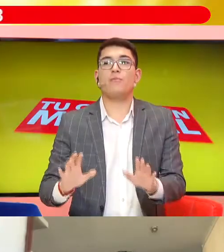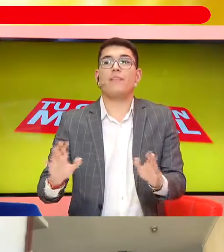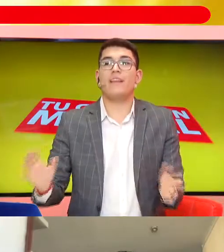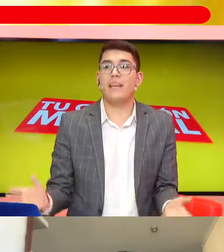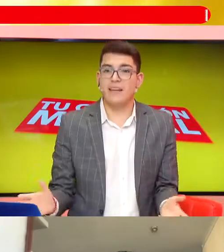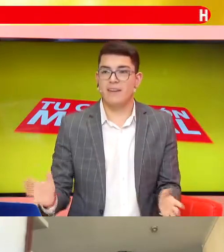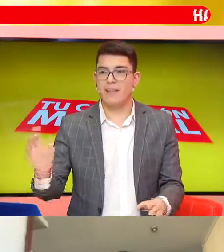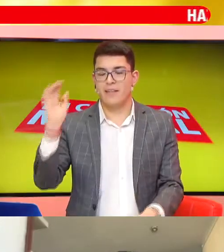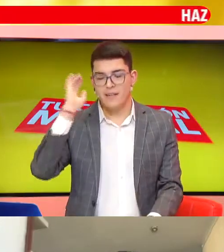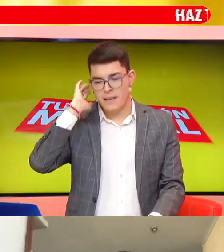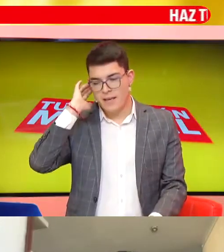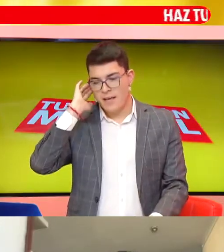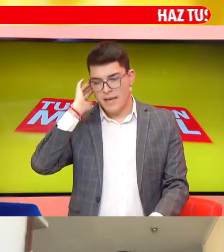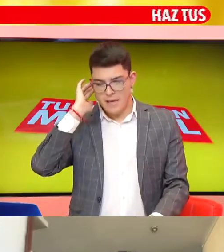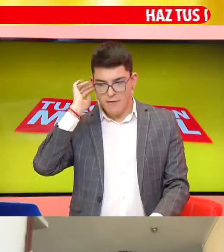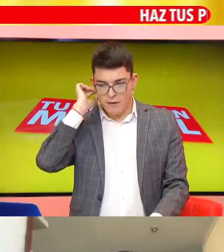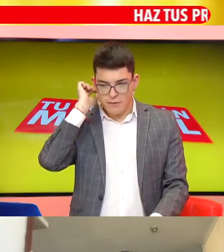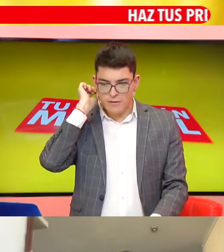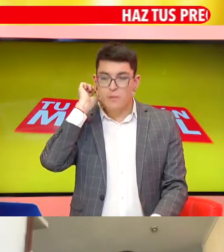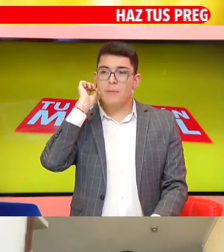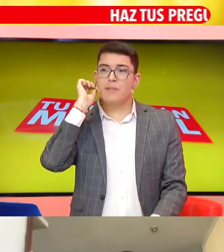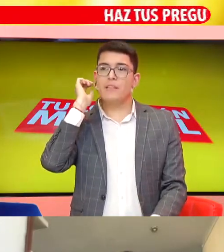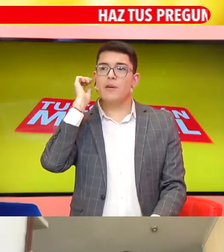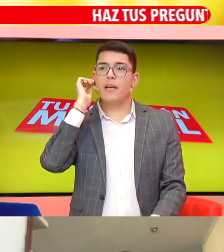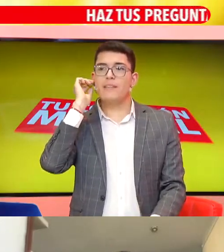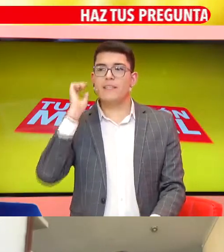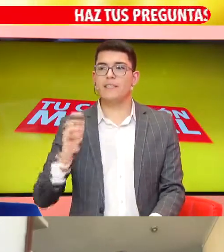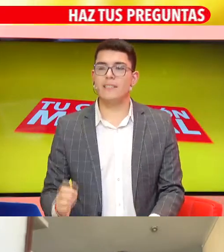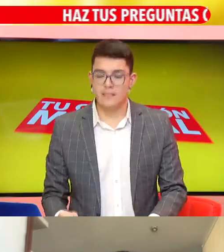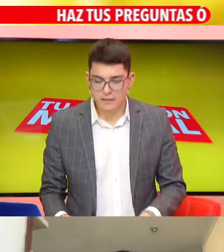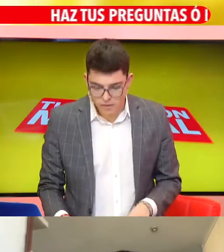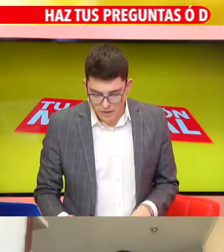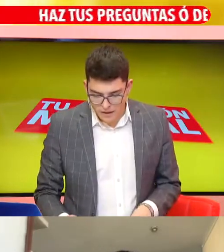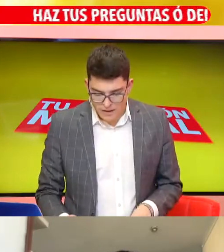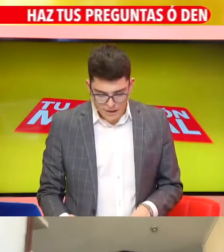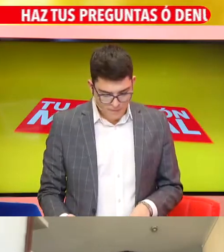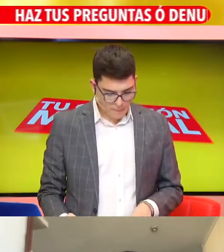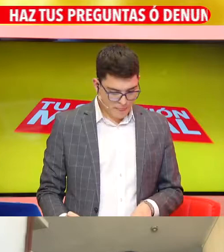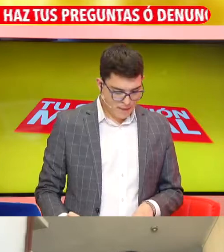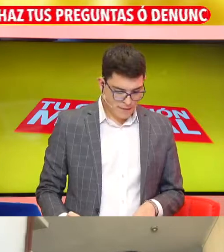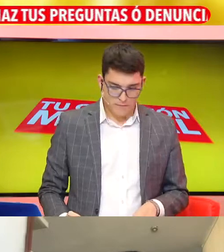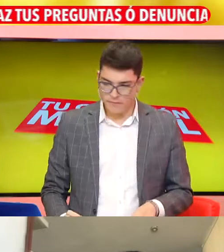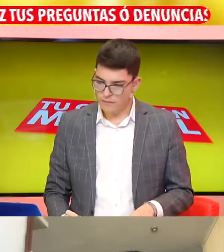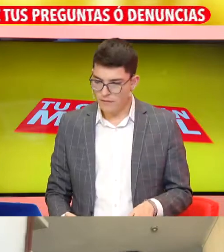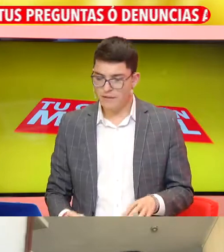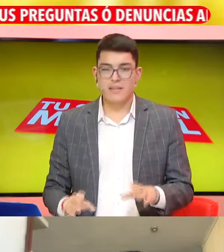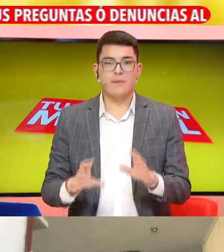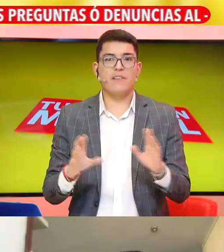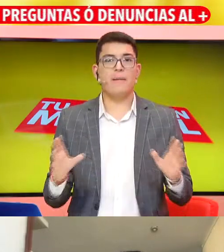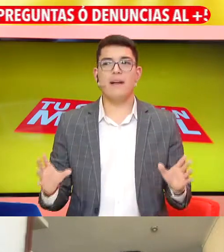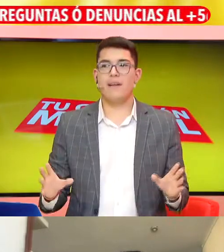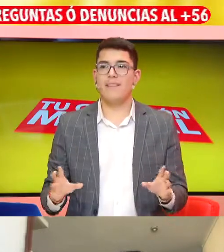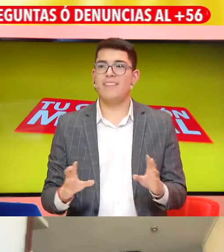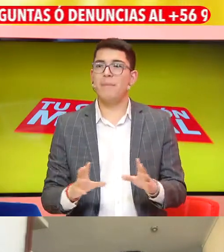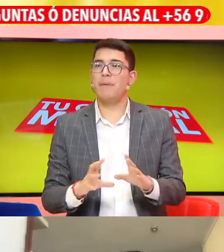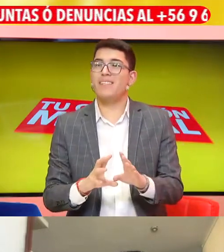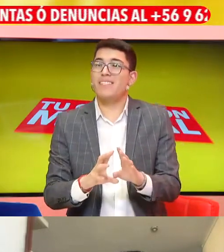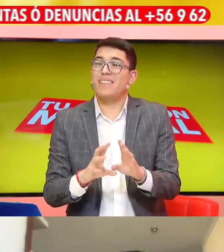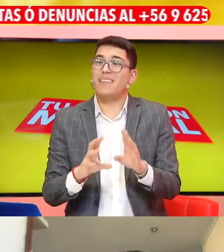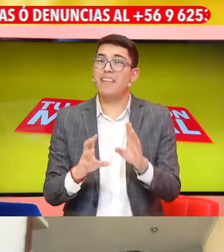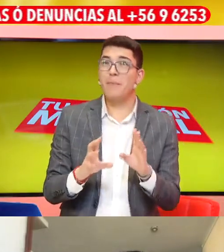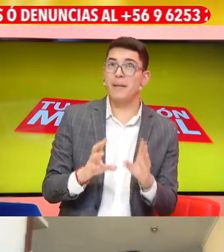entonces no sorprendería, la verdad. Bueno, es súper importante lo que dijiste recién, Cristian, sobre a ver si decimos bien la palabra.